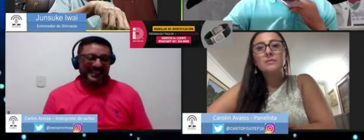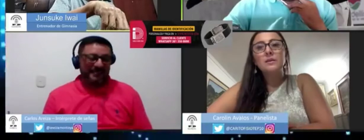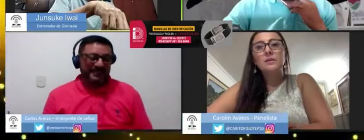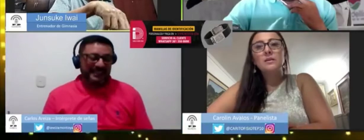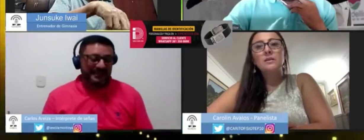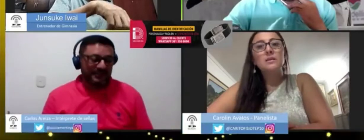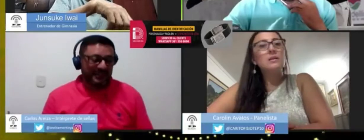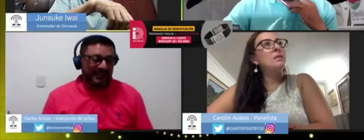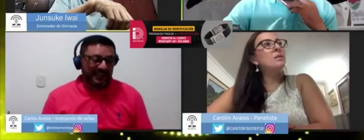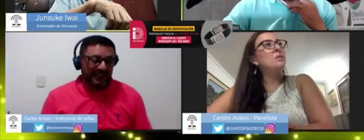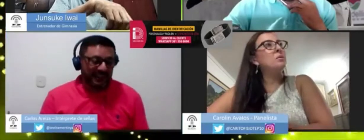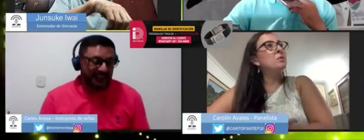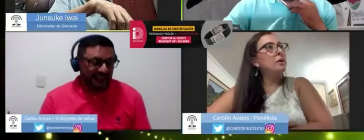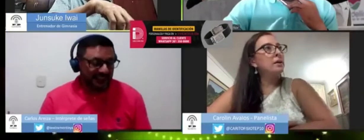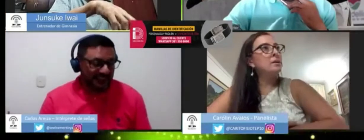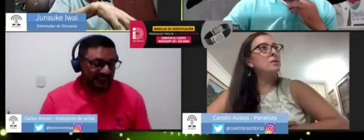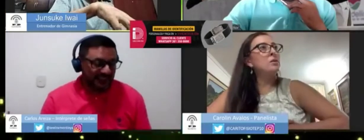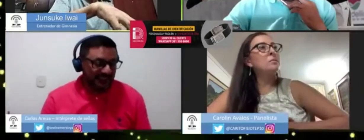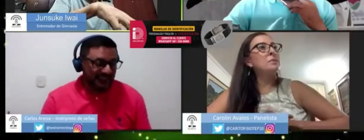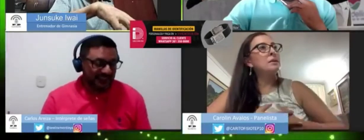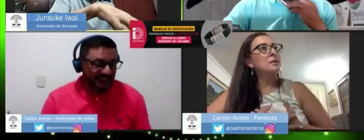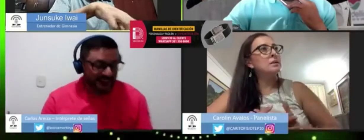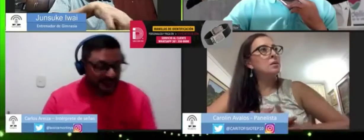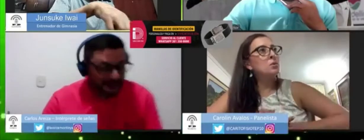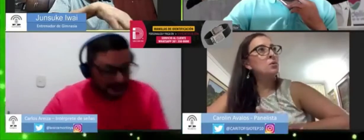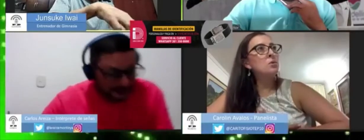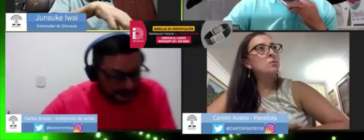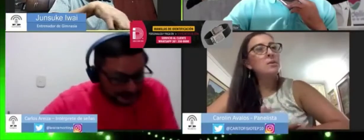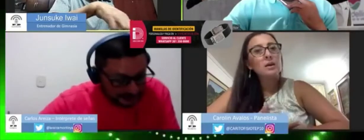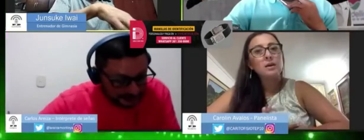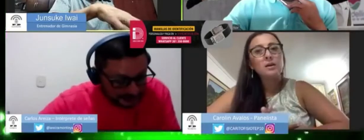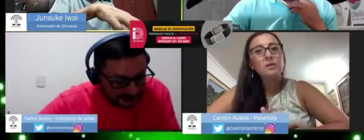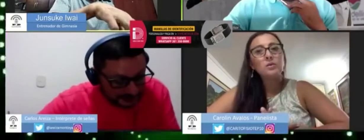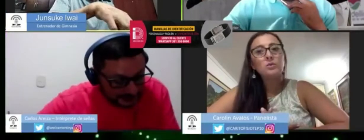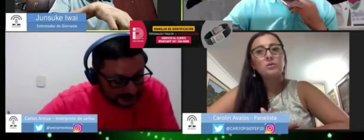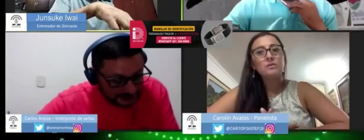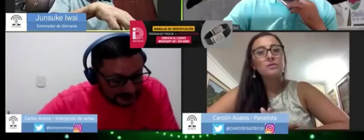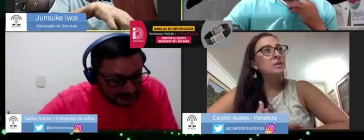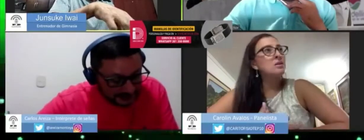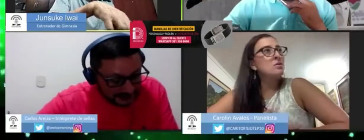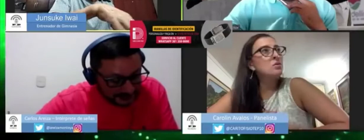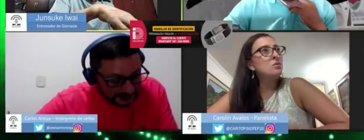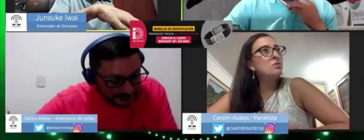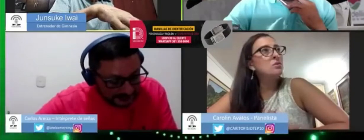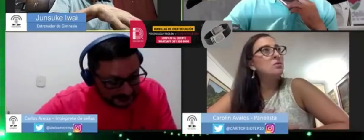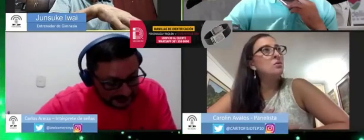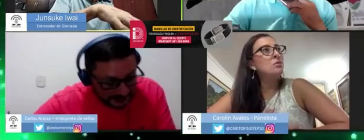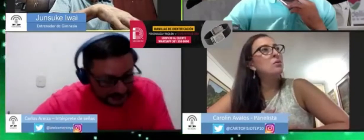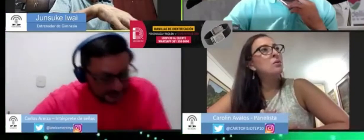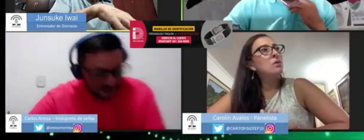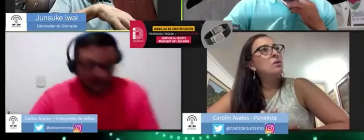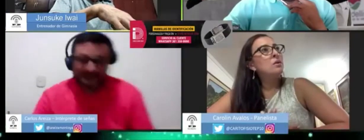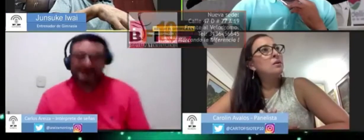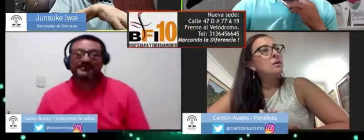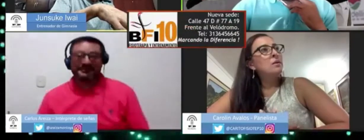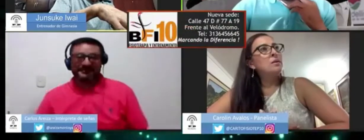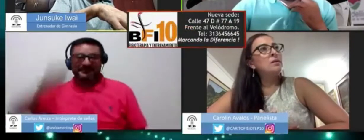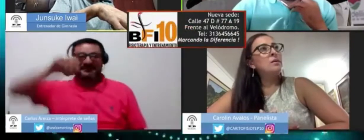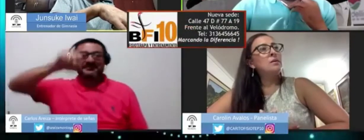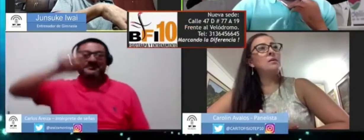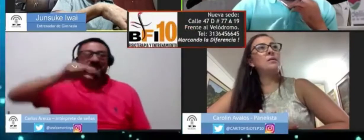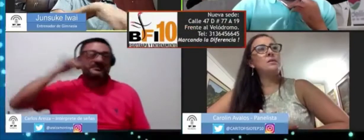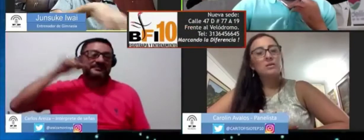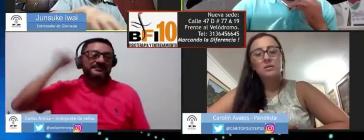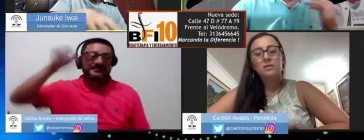¿cómo se llama? La parte técnico, la parte de salud, los médicos, la federación. De todo